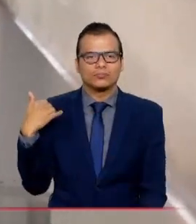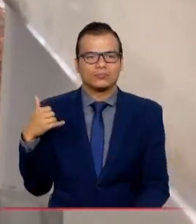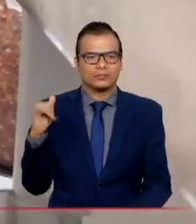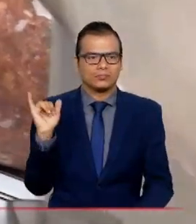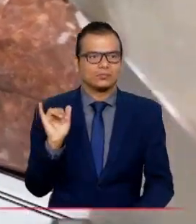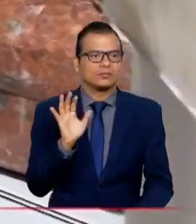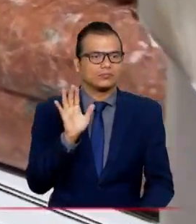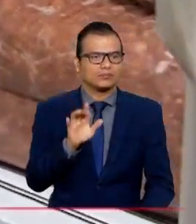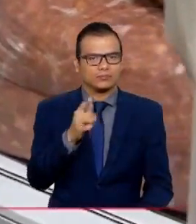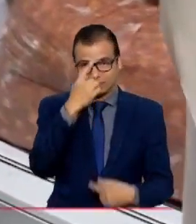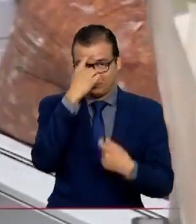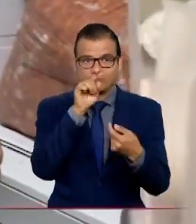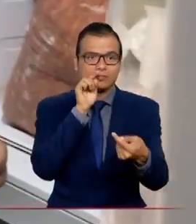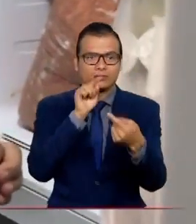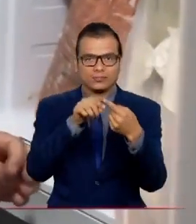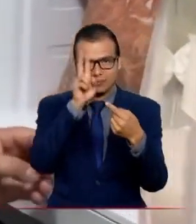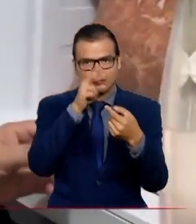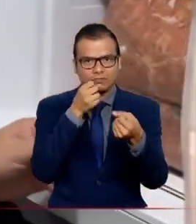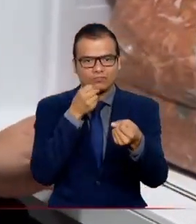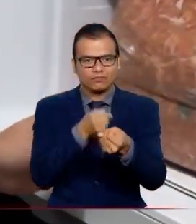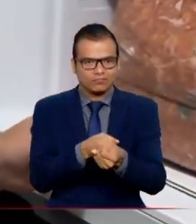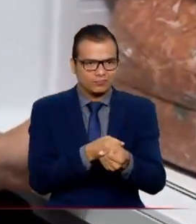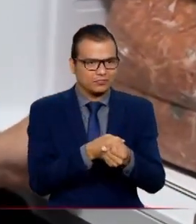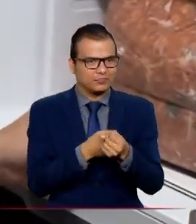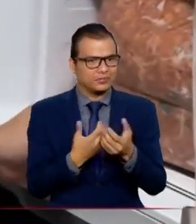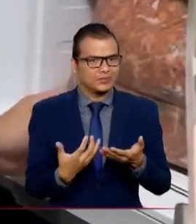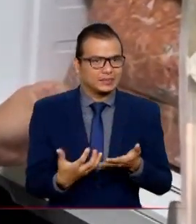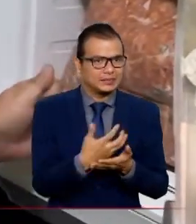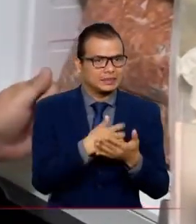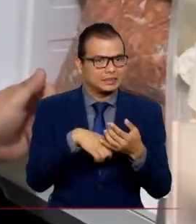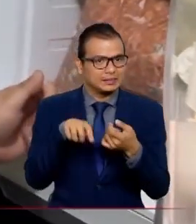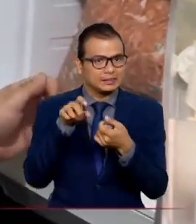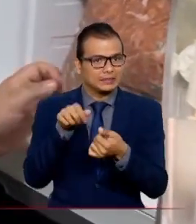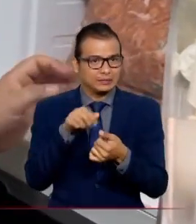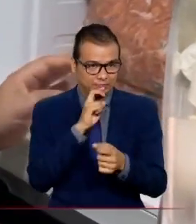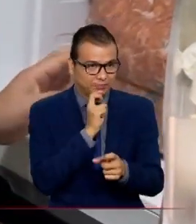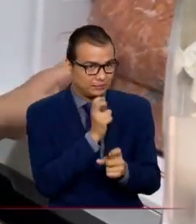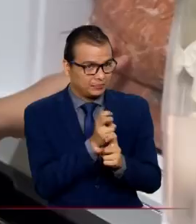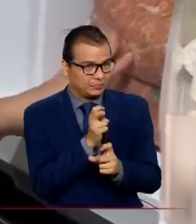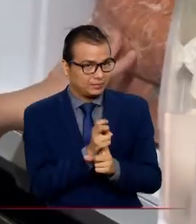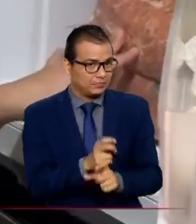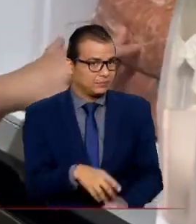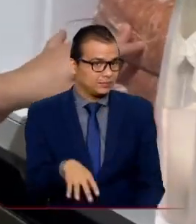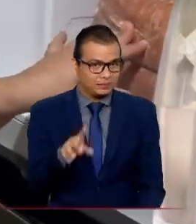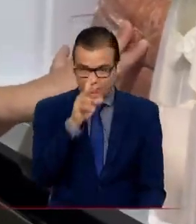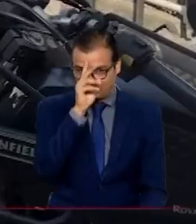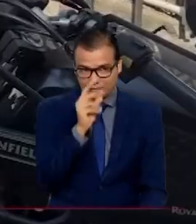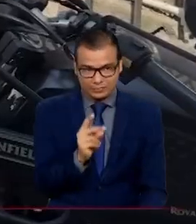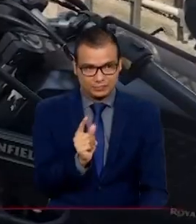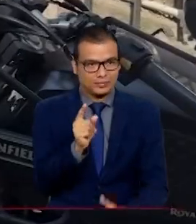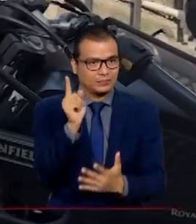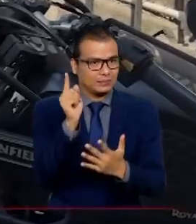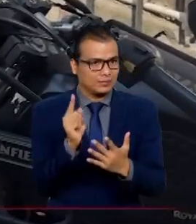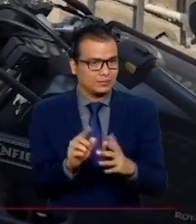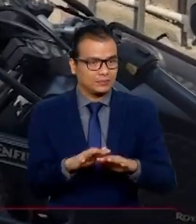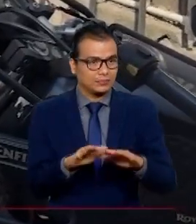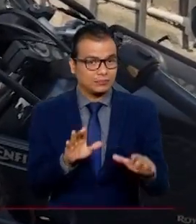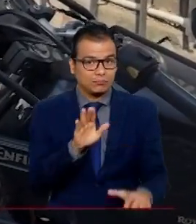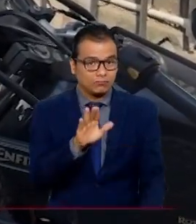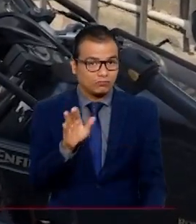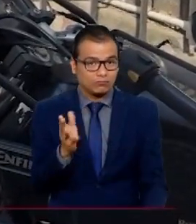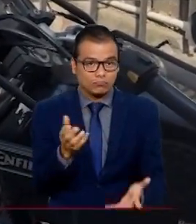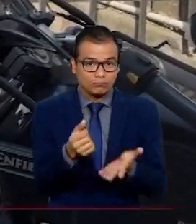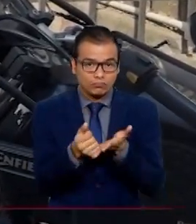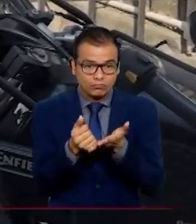ustedes tienen, sí, para ayudar a su hijo a hacer todos esos sacrificios como padres. ¿Implica todo eso? Sí, implica esto y muchas cosas más. Si usted puede y